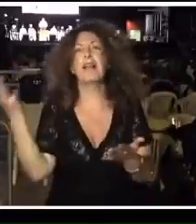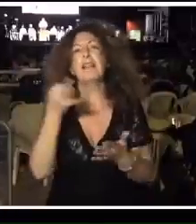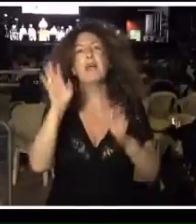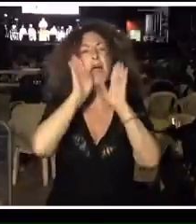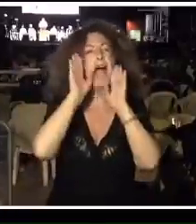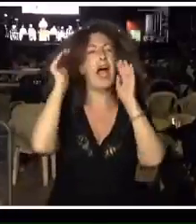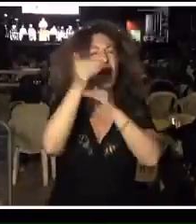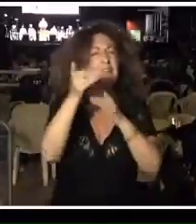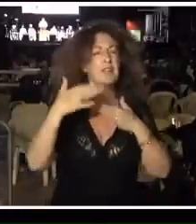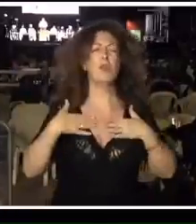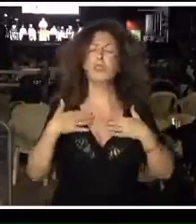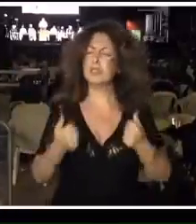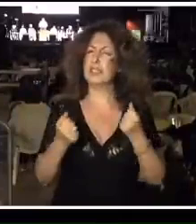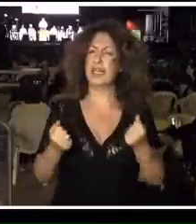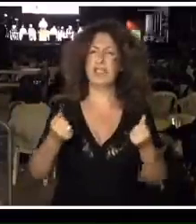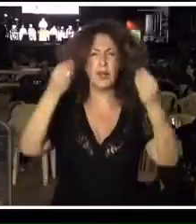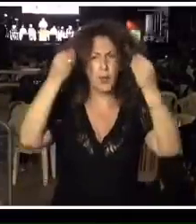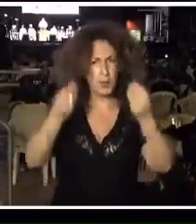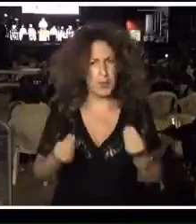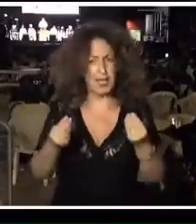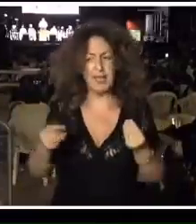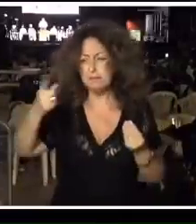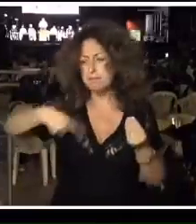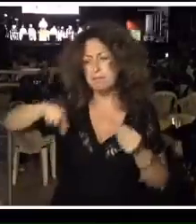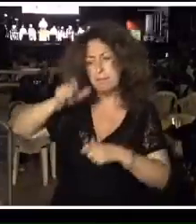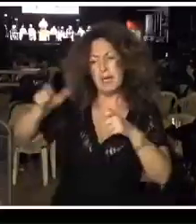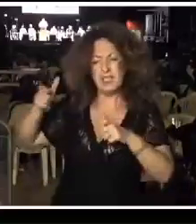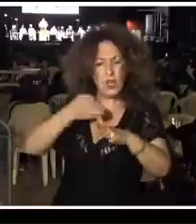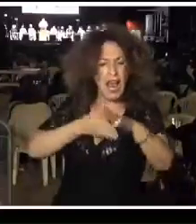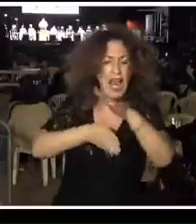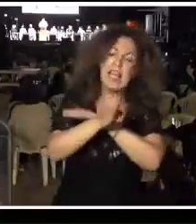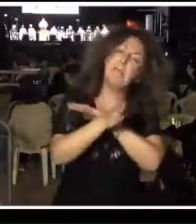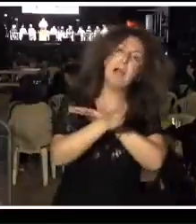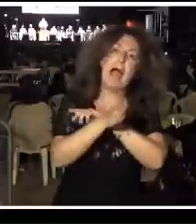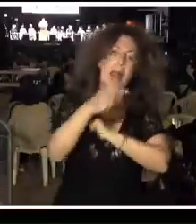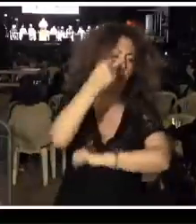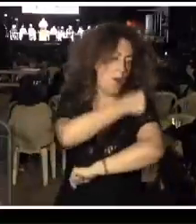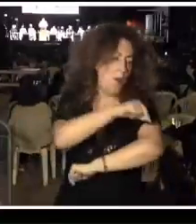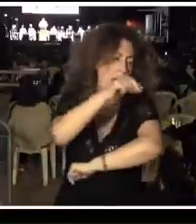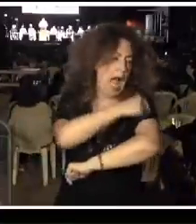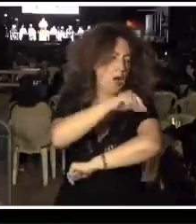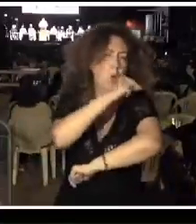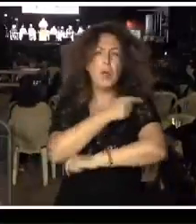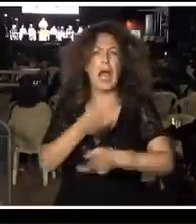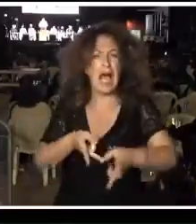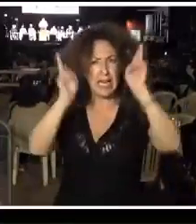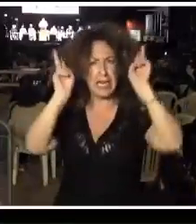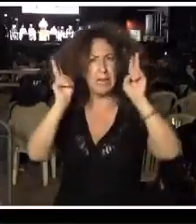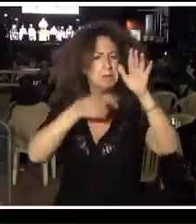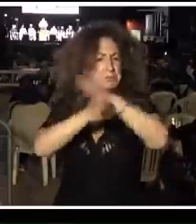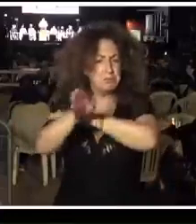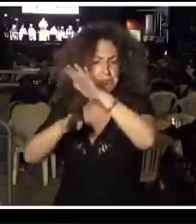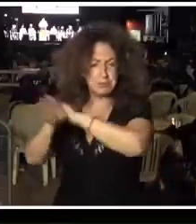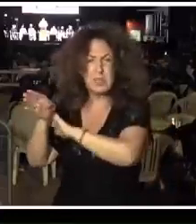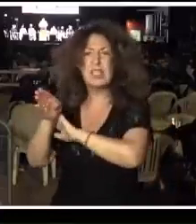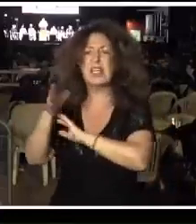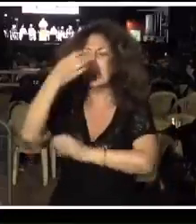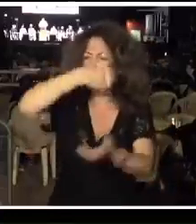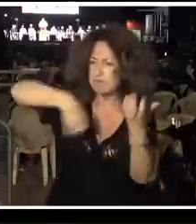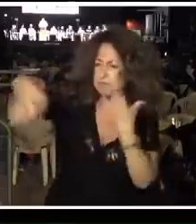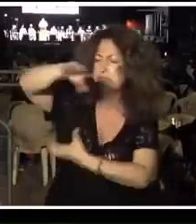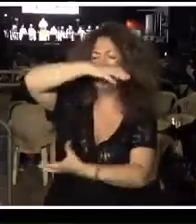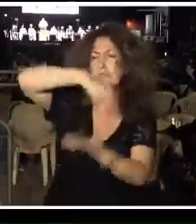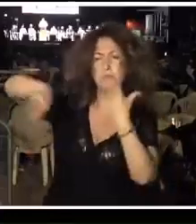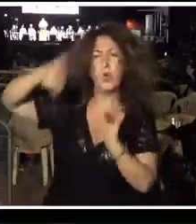atención sanitaria, el libre acceso gratuito a las vacunas, un reparto justo y prohibición de su